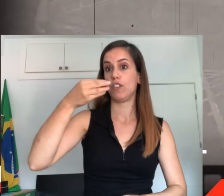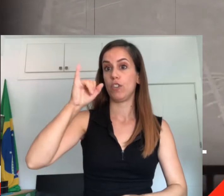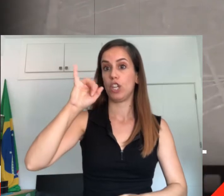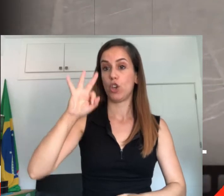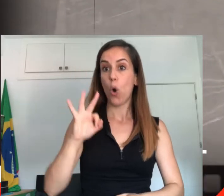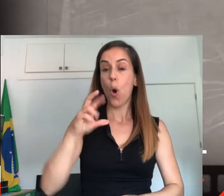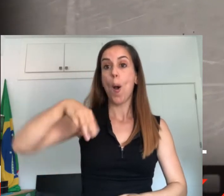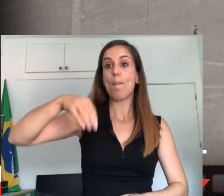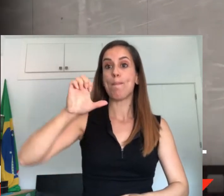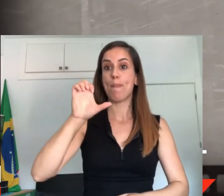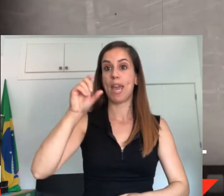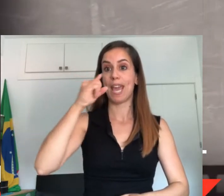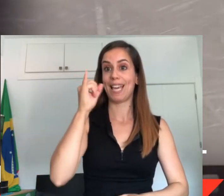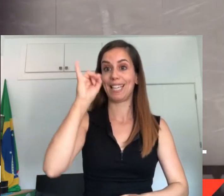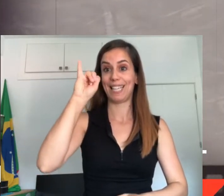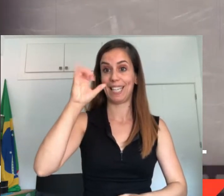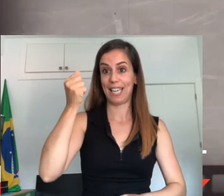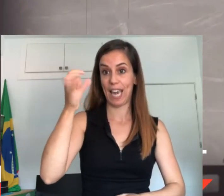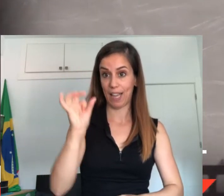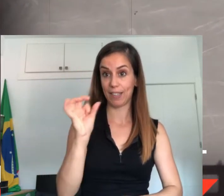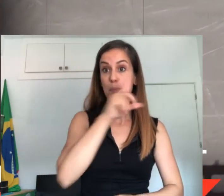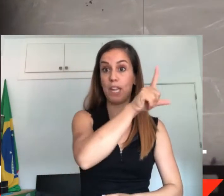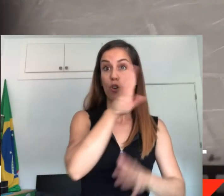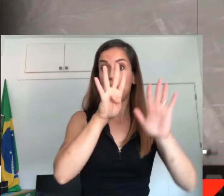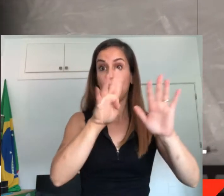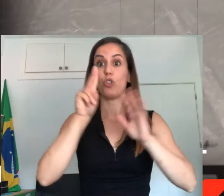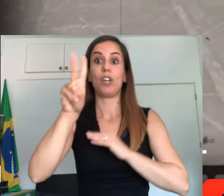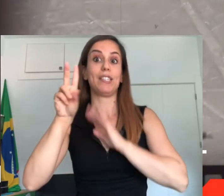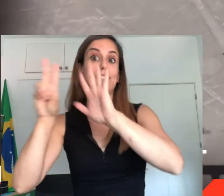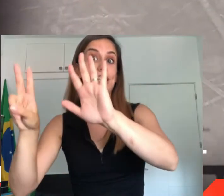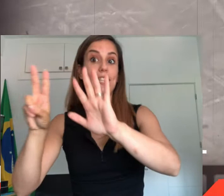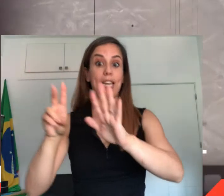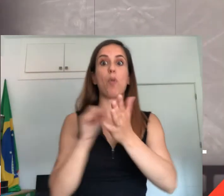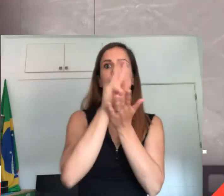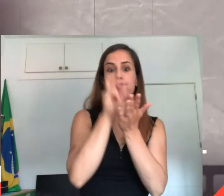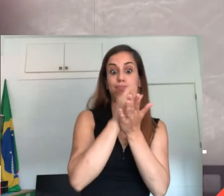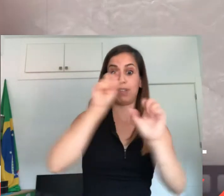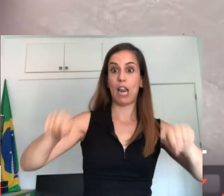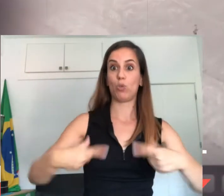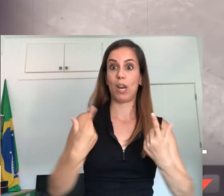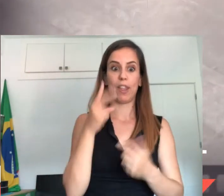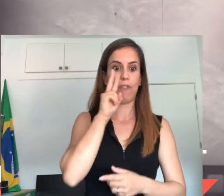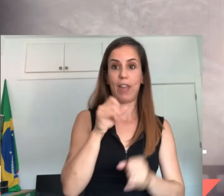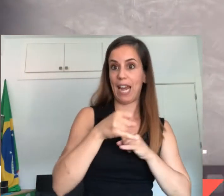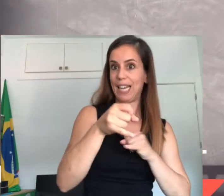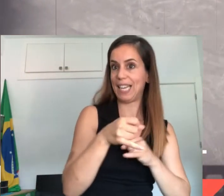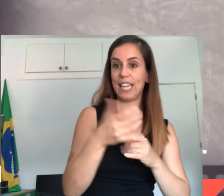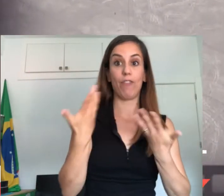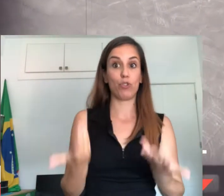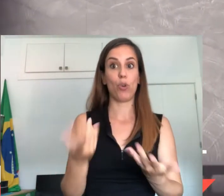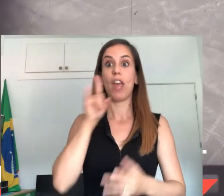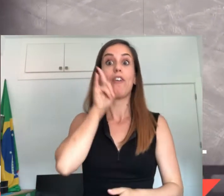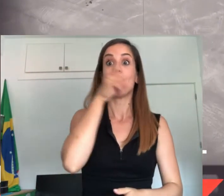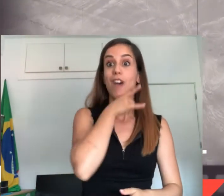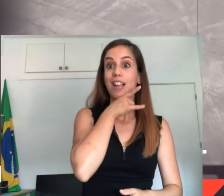Sespe. En 1927, haciendo senderismo desde una colina, ya percibe estas líneas. Luego, es falso de que